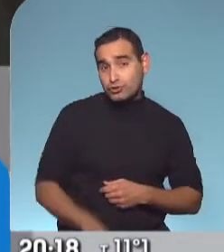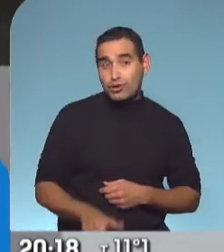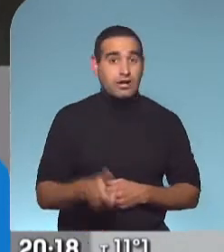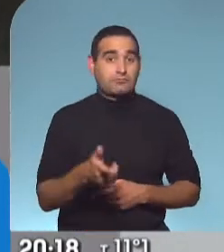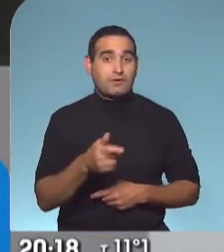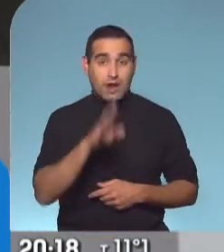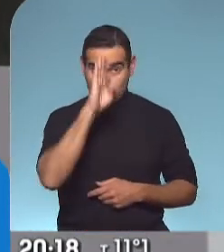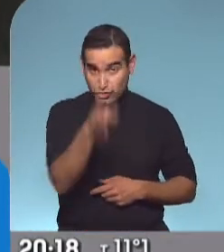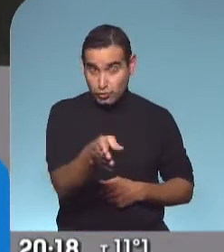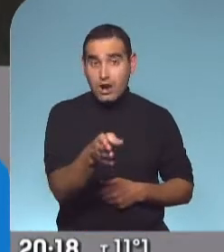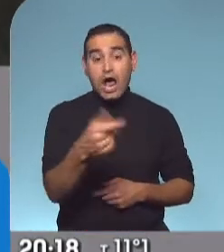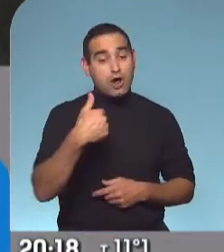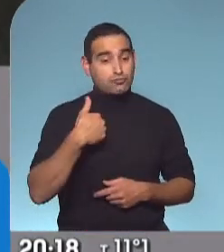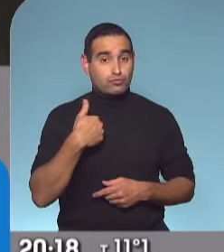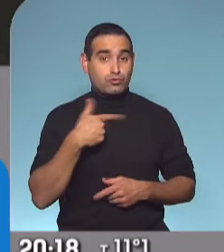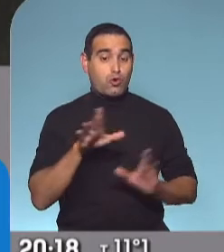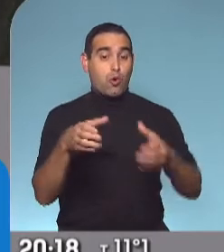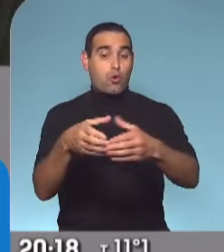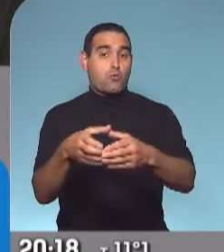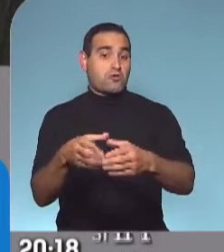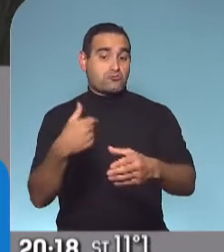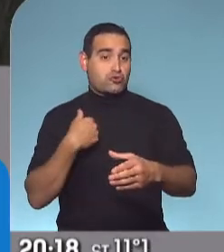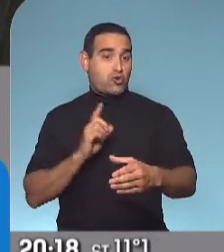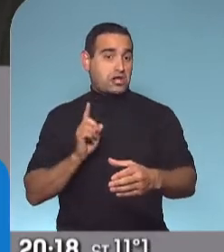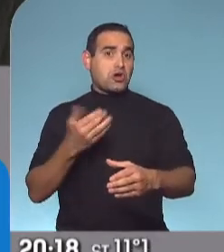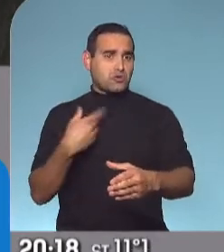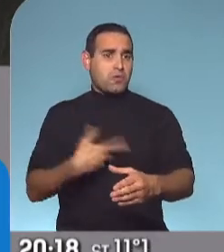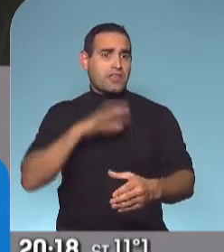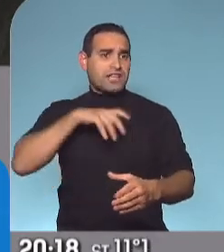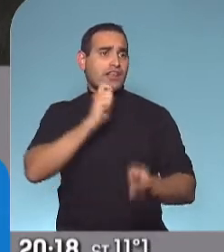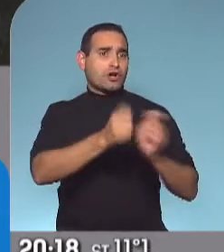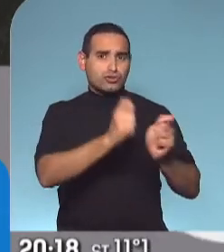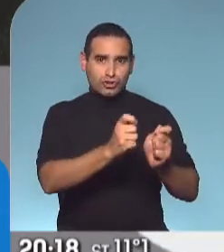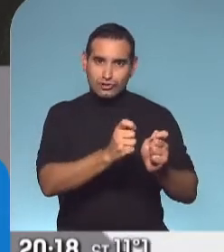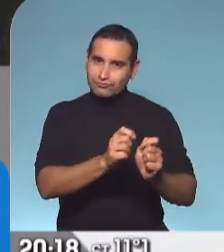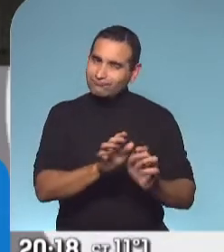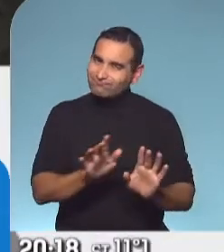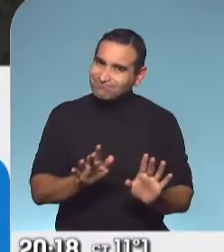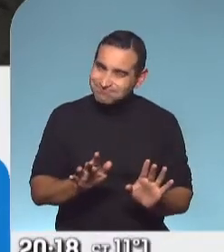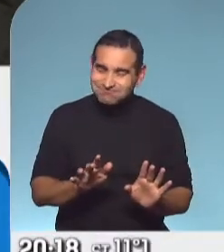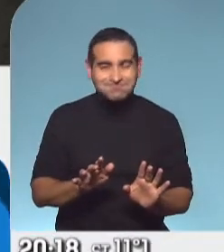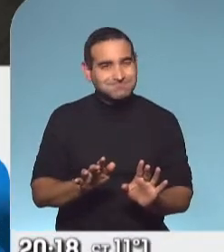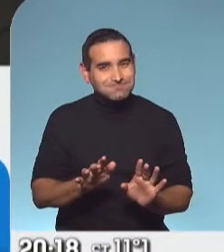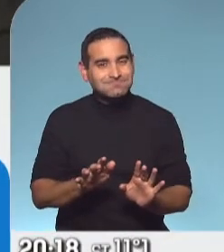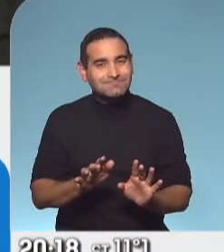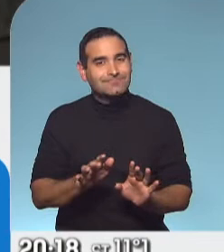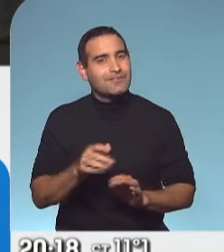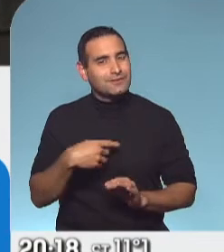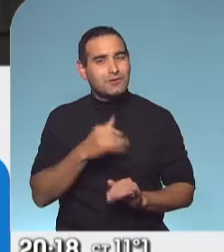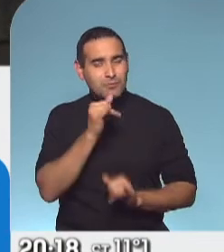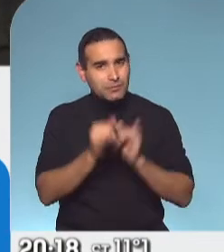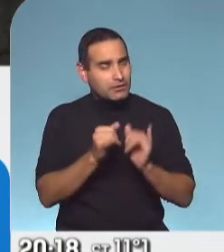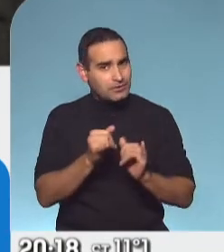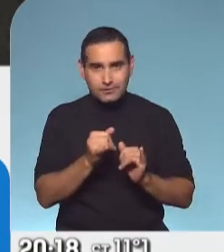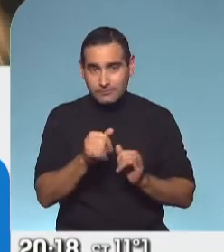heterosexual, bueno, no pertenezco a ese grupo, puedo donar tranquilamente. Para que veas, ¿cómo te puedo decir?, la trascendencia